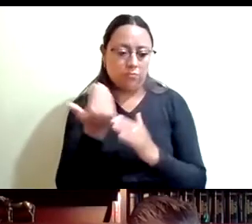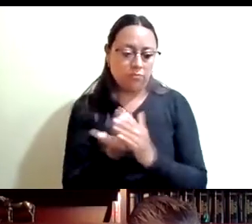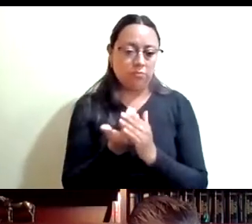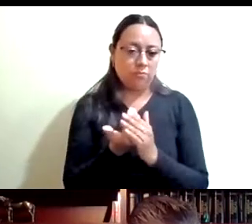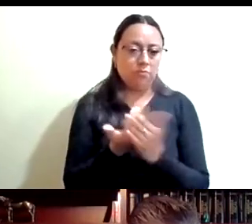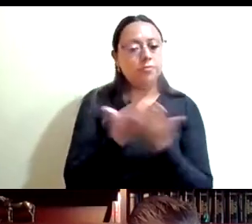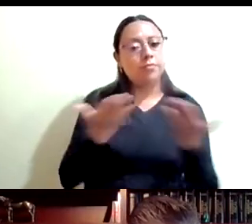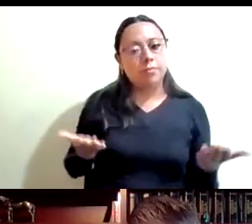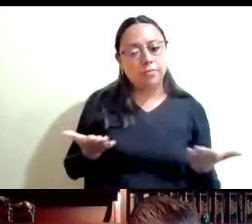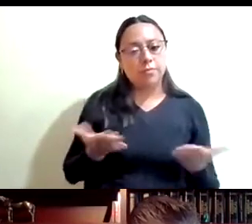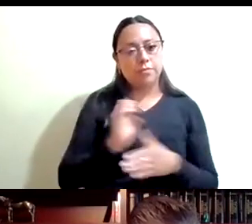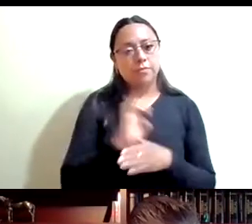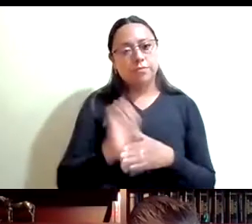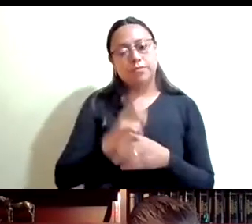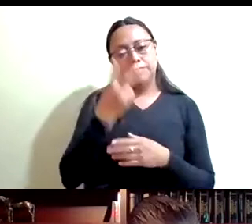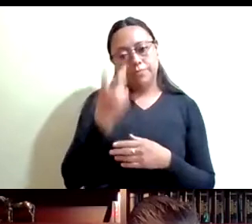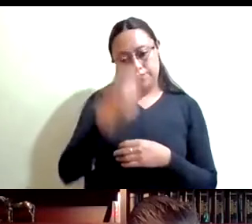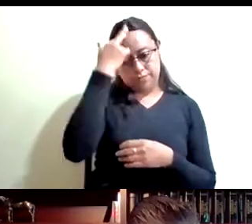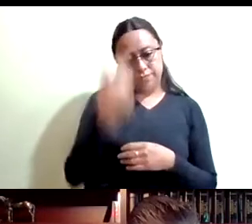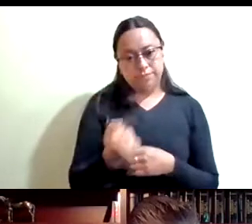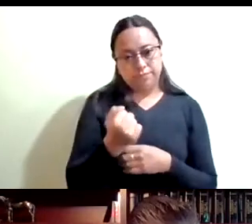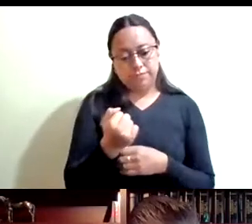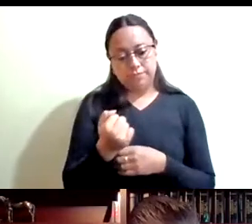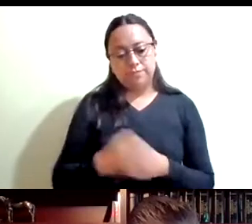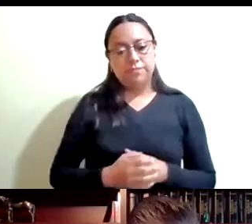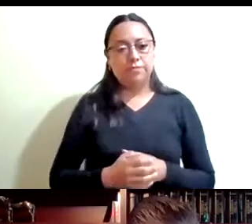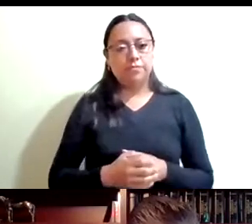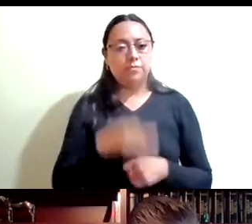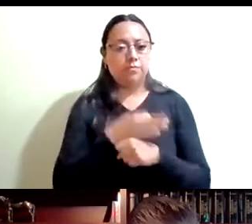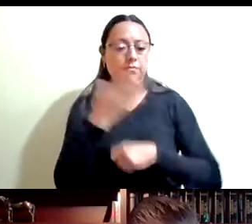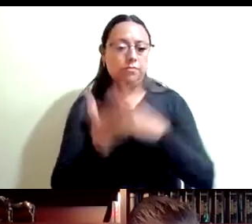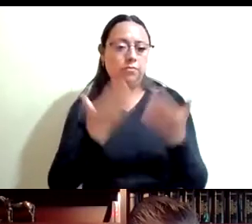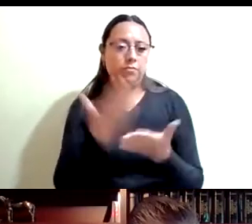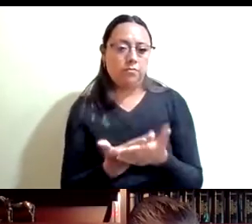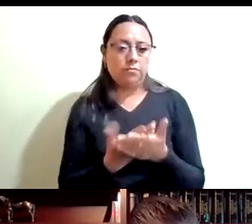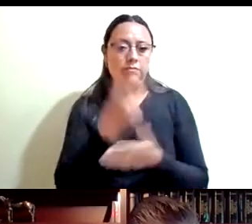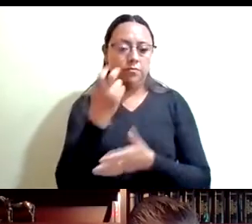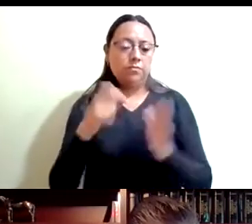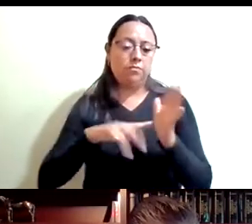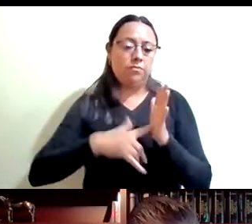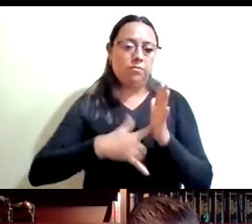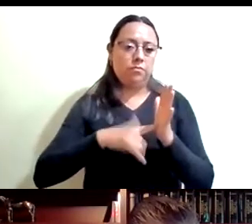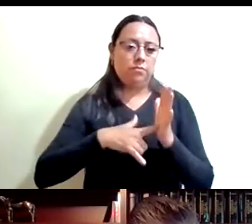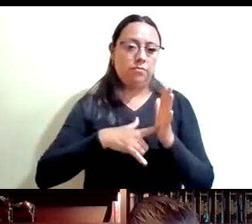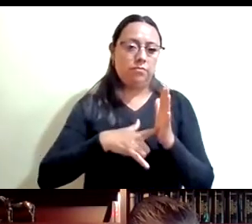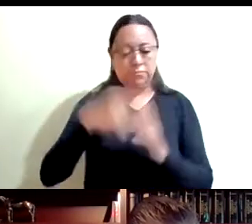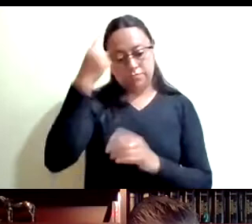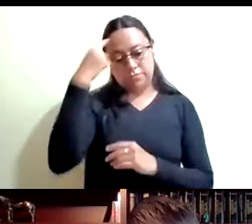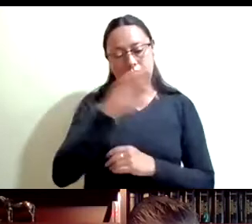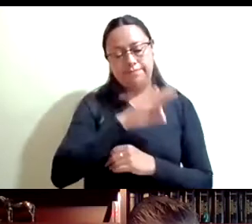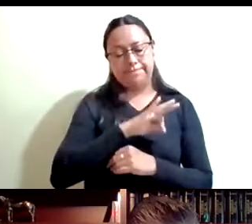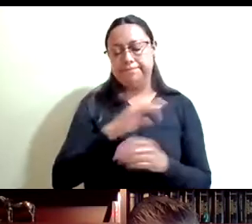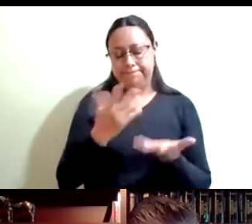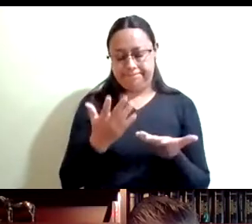entonces esta es la razón por la cual se están planteando estos horarios, para primero